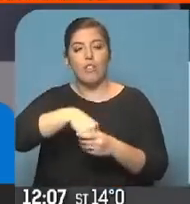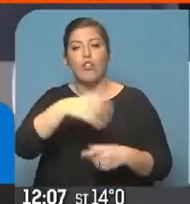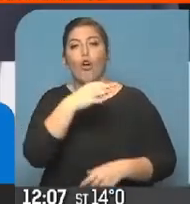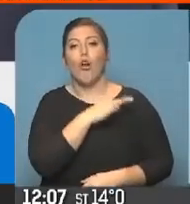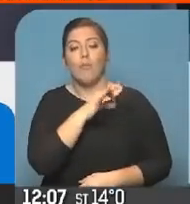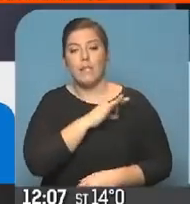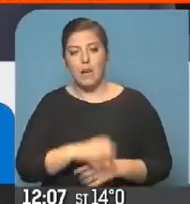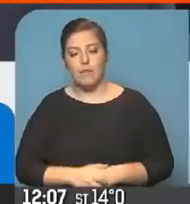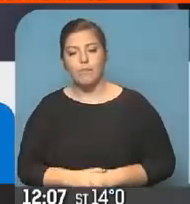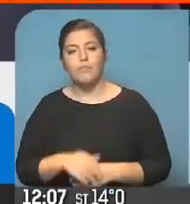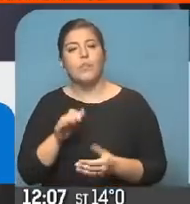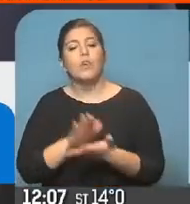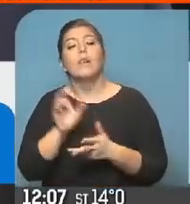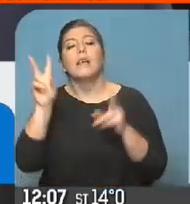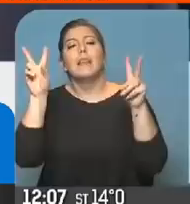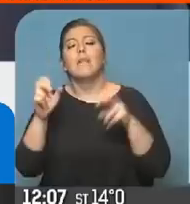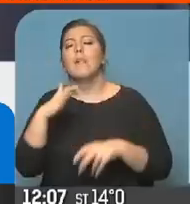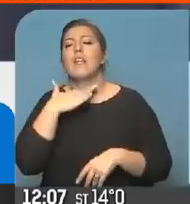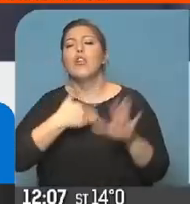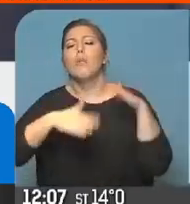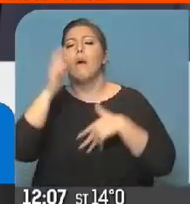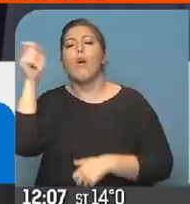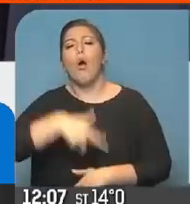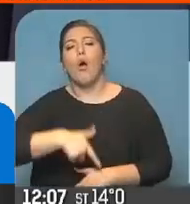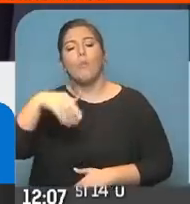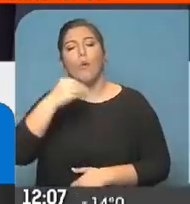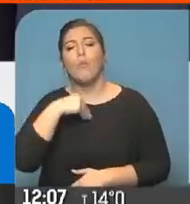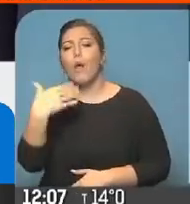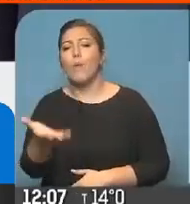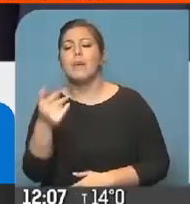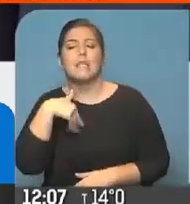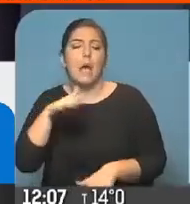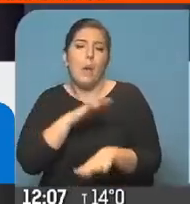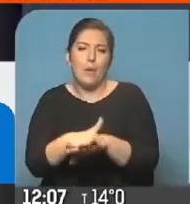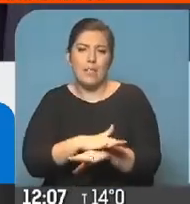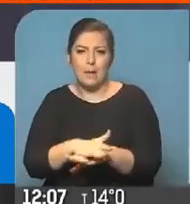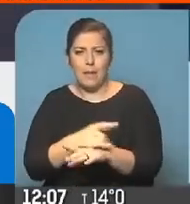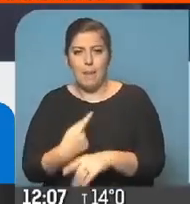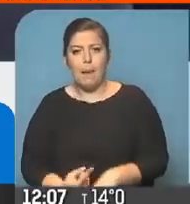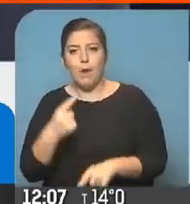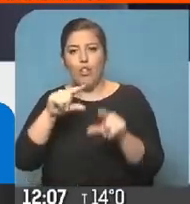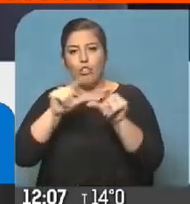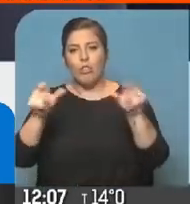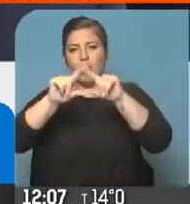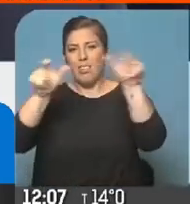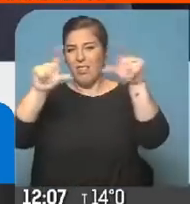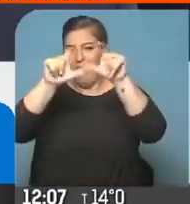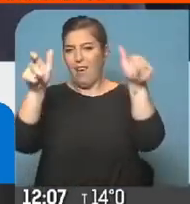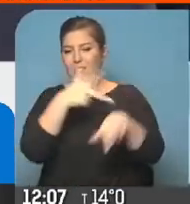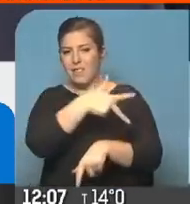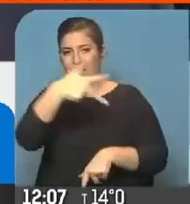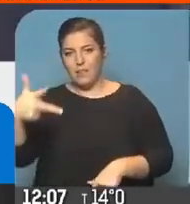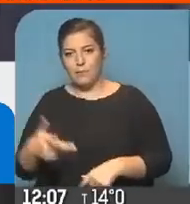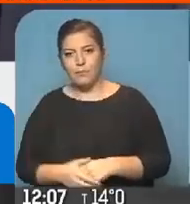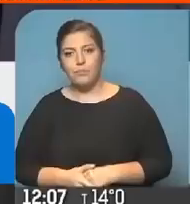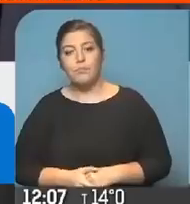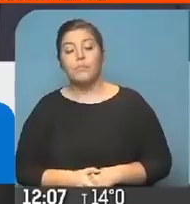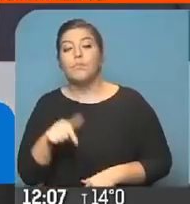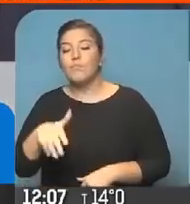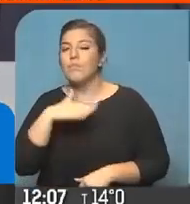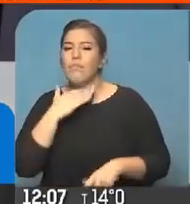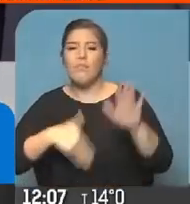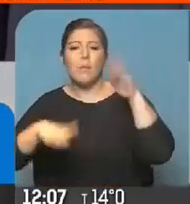además veo cuáles son los delitos más comunes que se cometen en la provincia de buenos aires- básicamente en los primeros tres cordones del conurbano el delito más